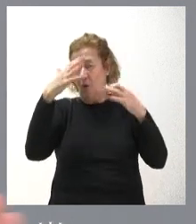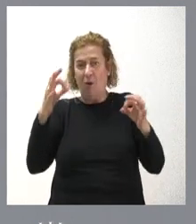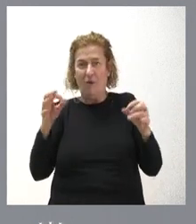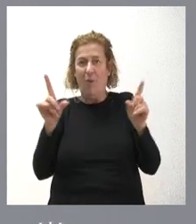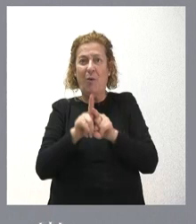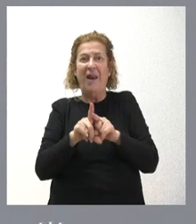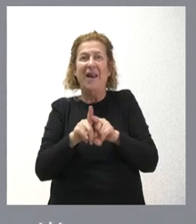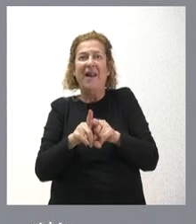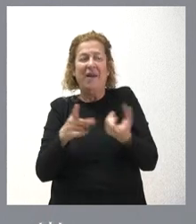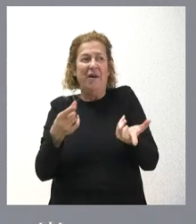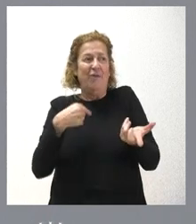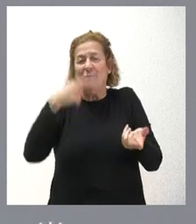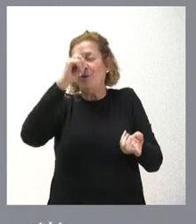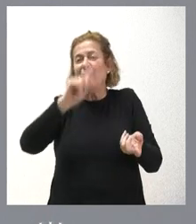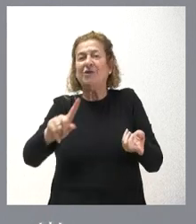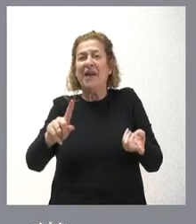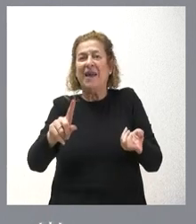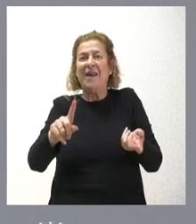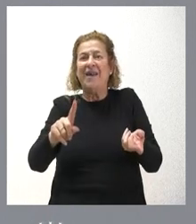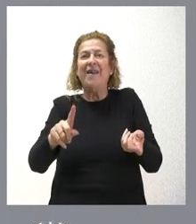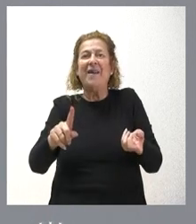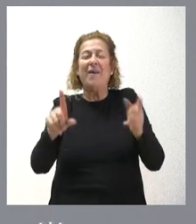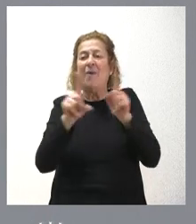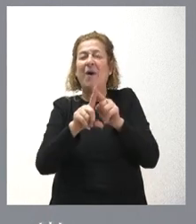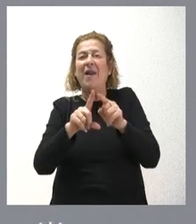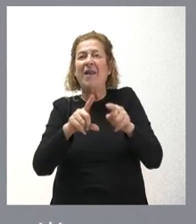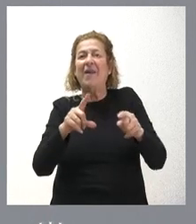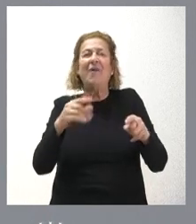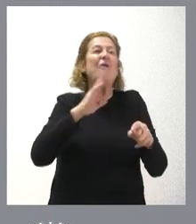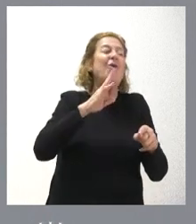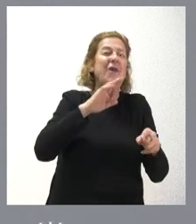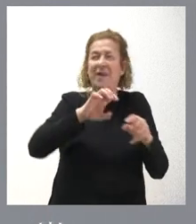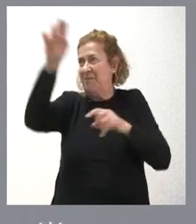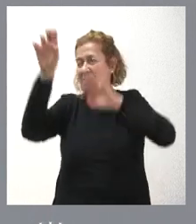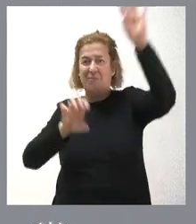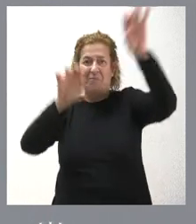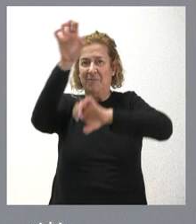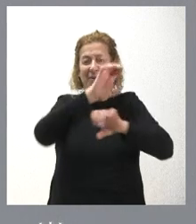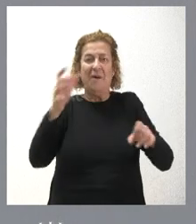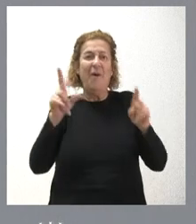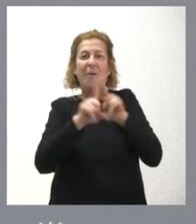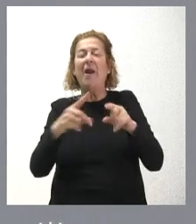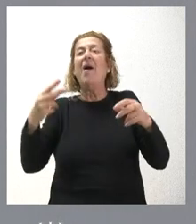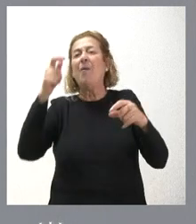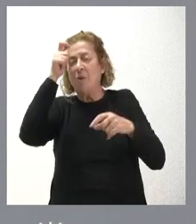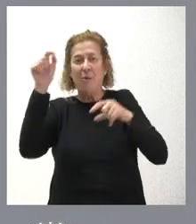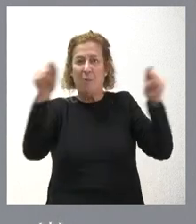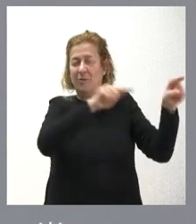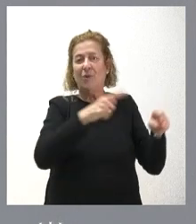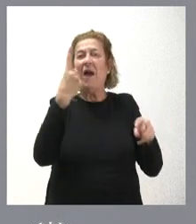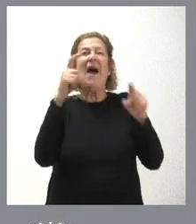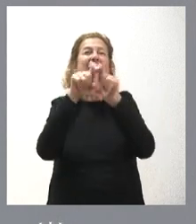mantener la el anonimato de estas empresas cuando descendemos lógicamente ya al nivel de municipio localidad a veces es una